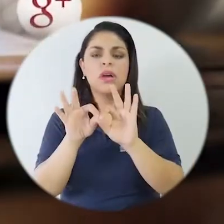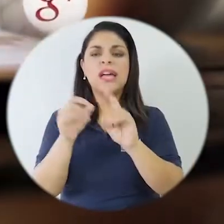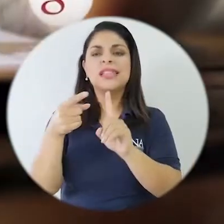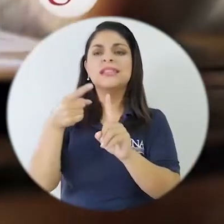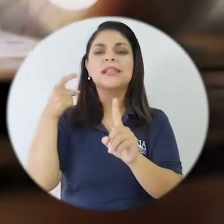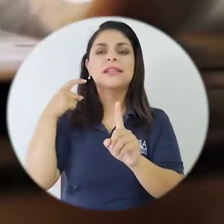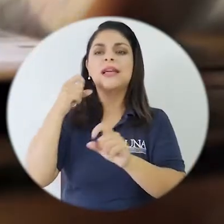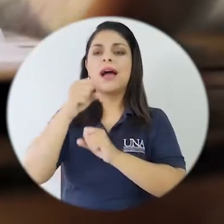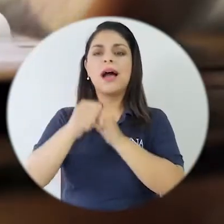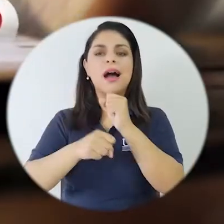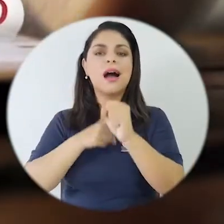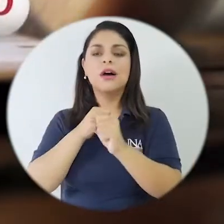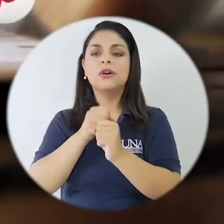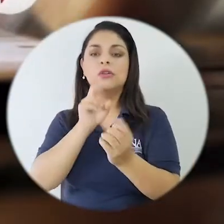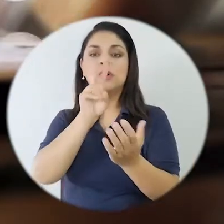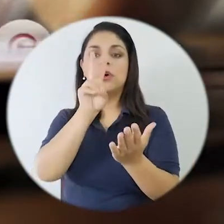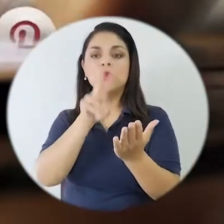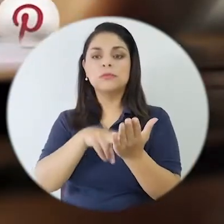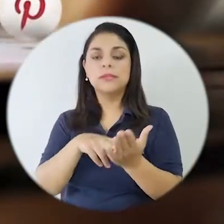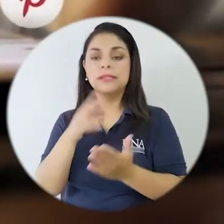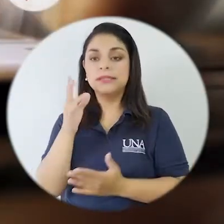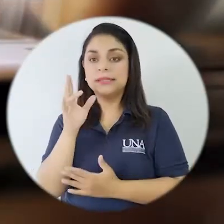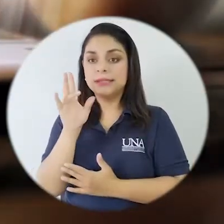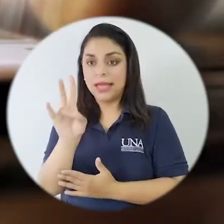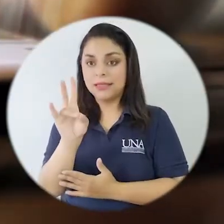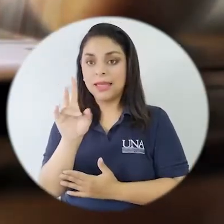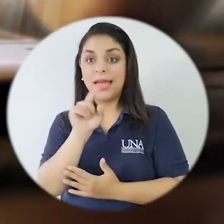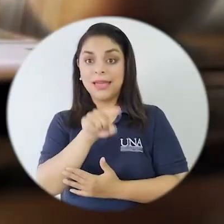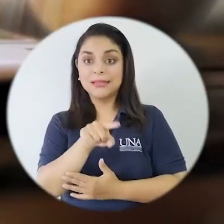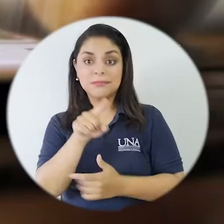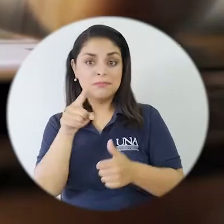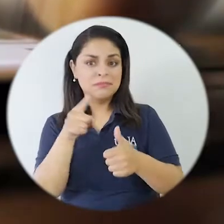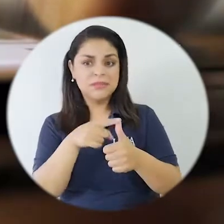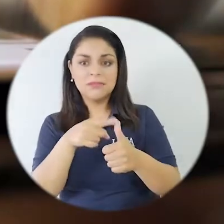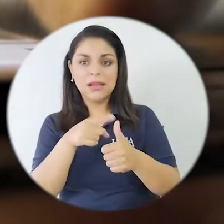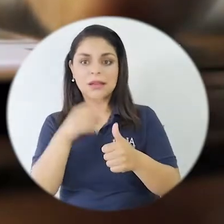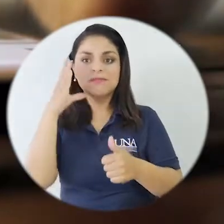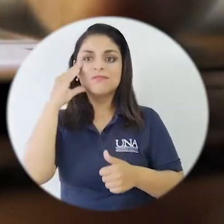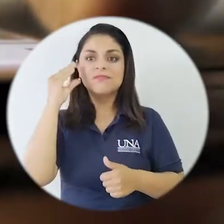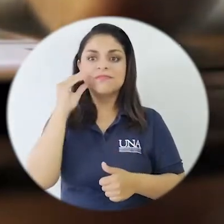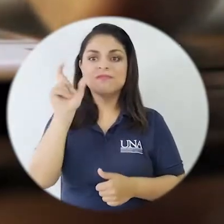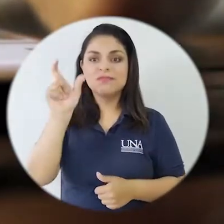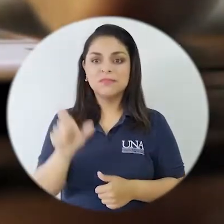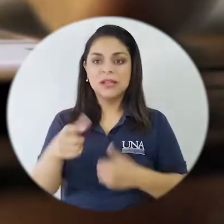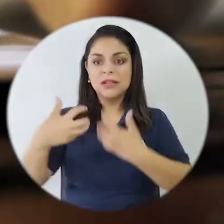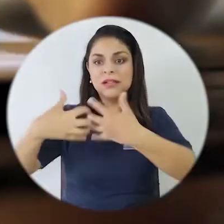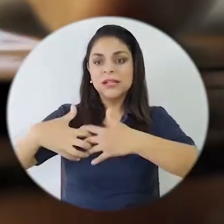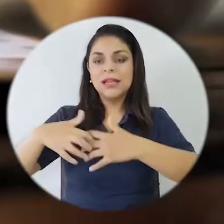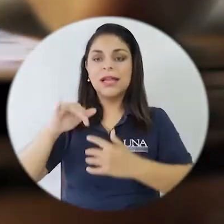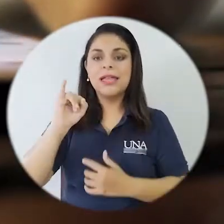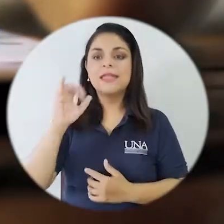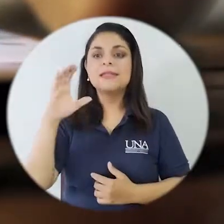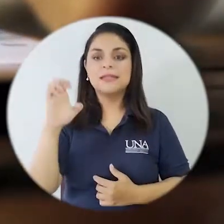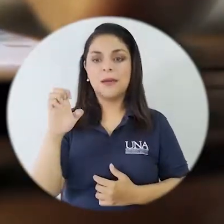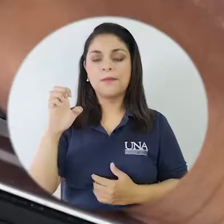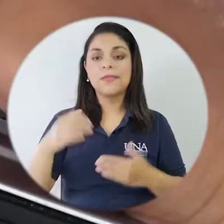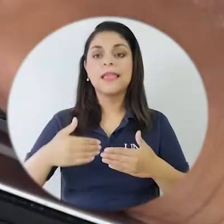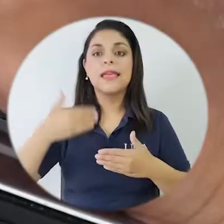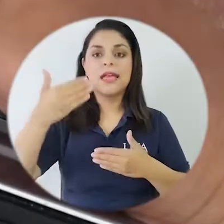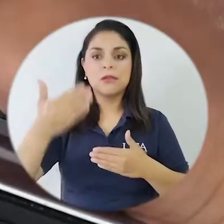el 2007 con esta primera experiencia del ICE y posteriormente van a venir un conjunto de